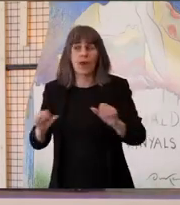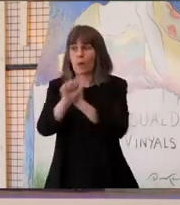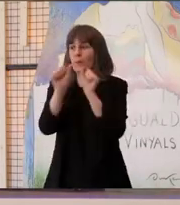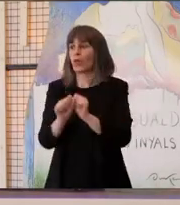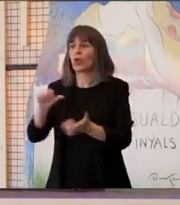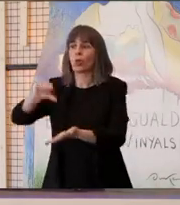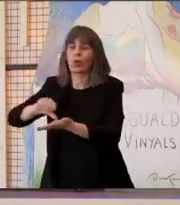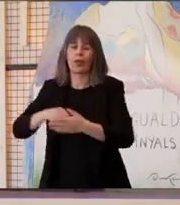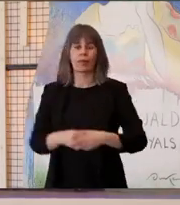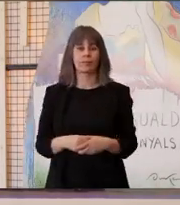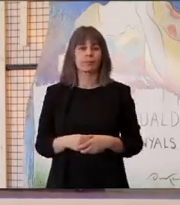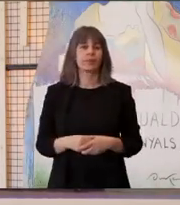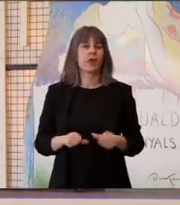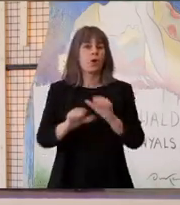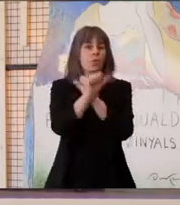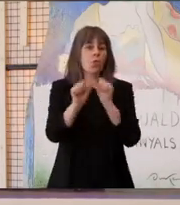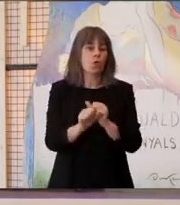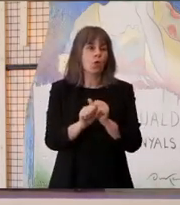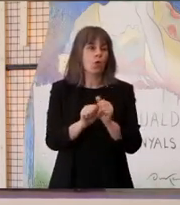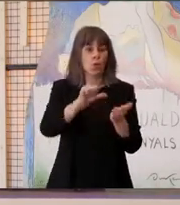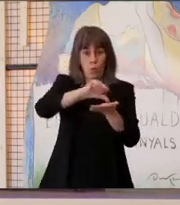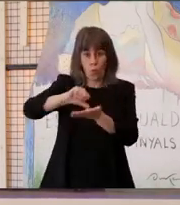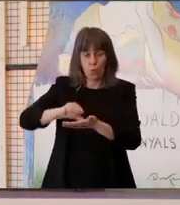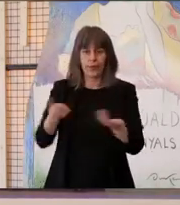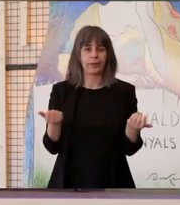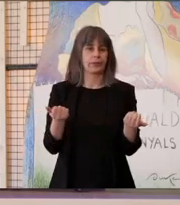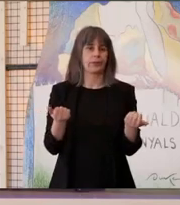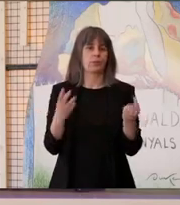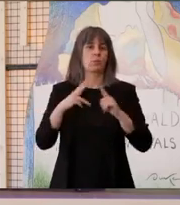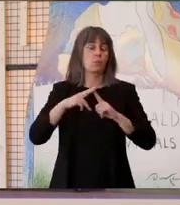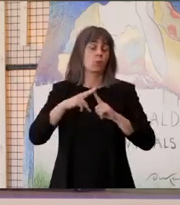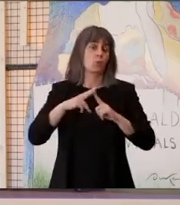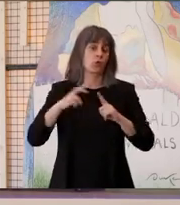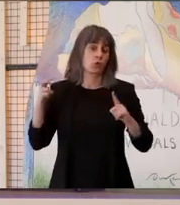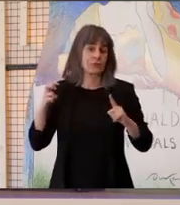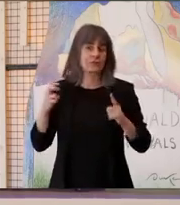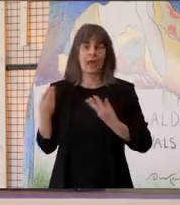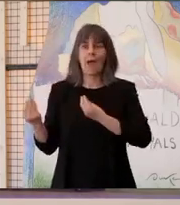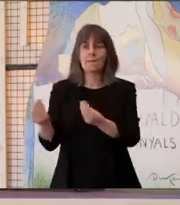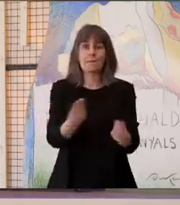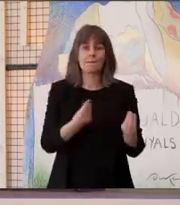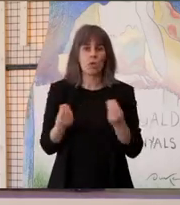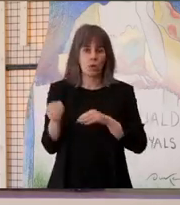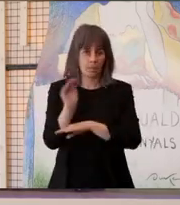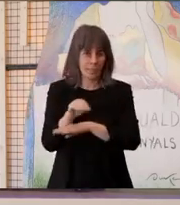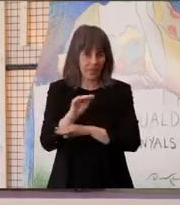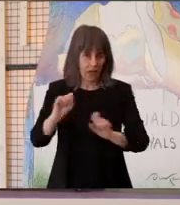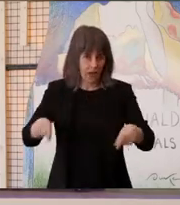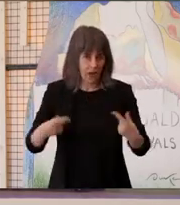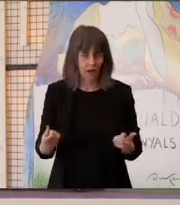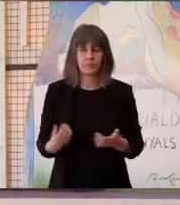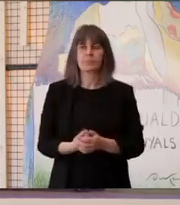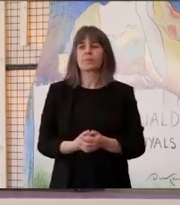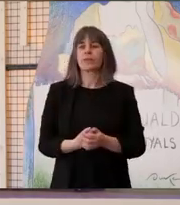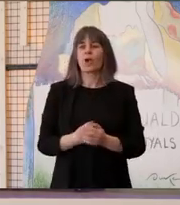Ciudad el modelo urbano la visión medioambiental la